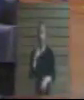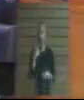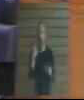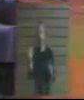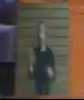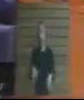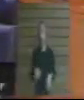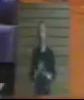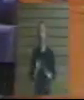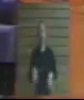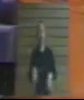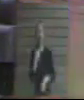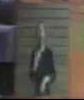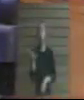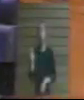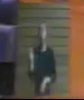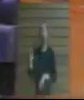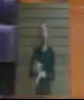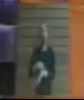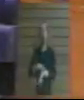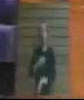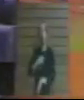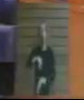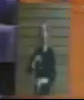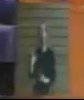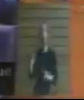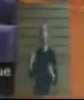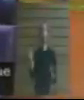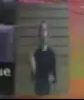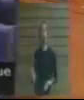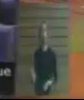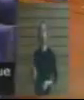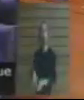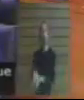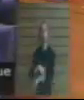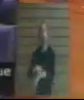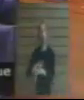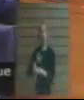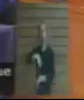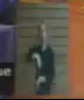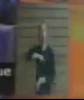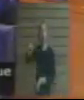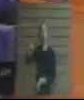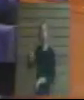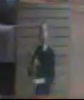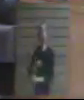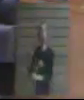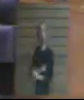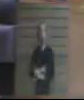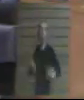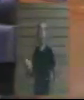diciendo, no, es el gobierno de España el que no nos deja. Es el gobierno de España el que nos impide. No, no, no, no,